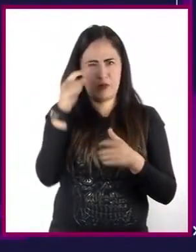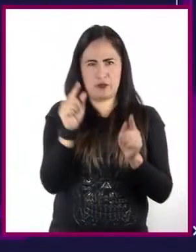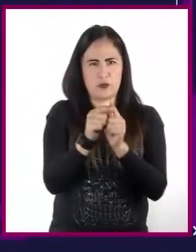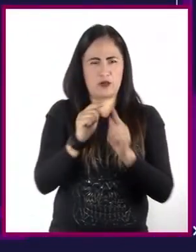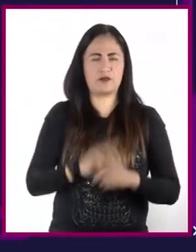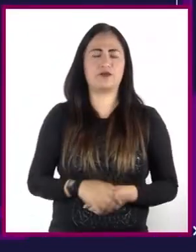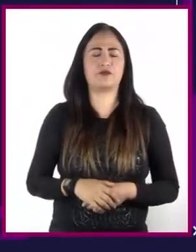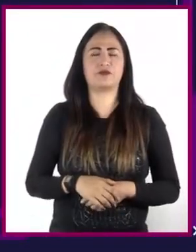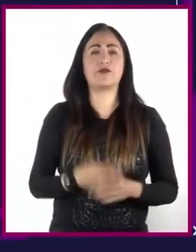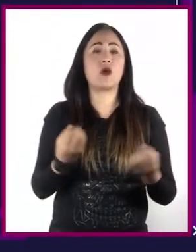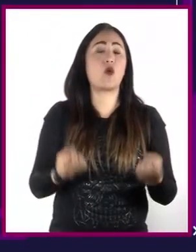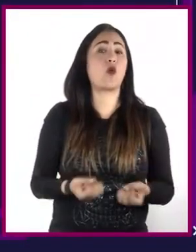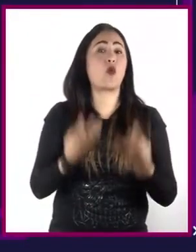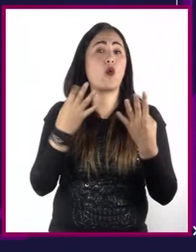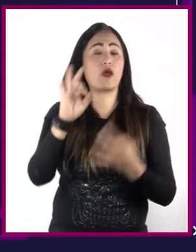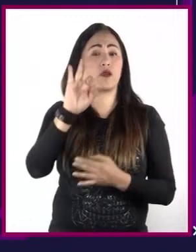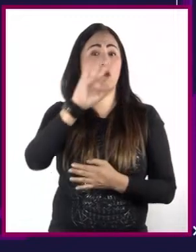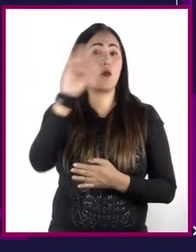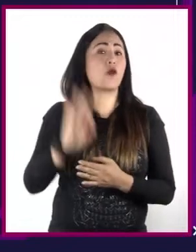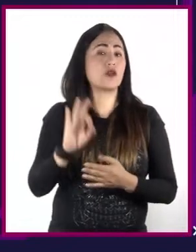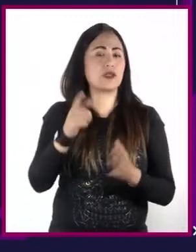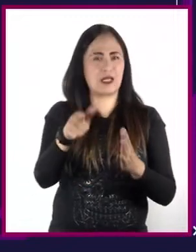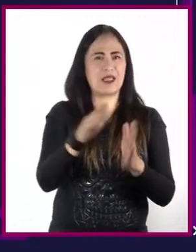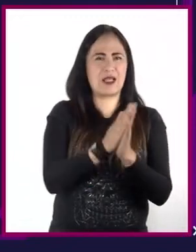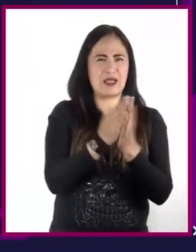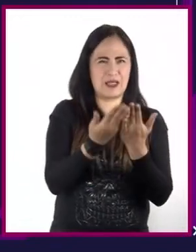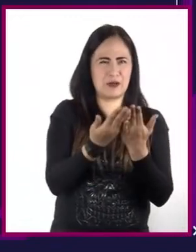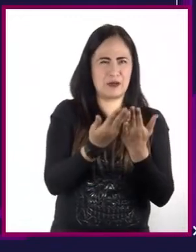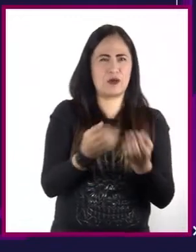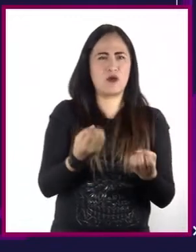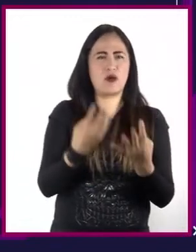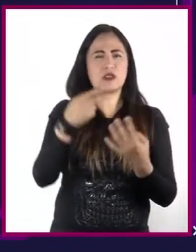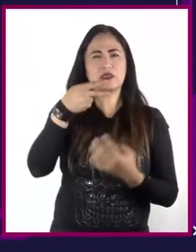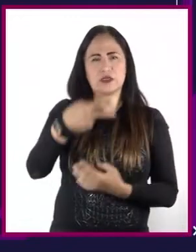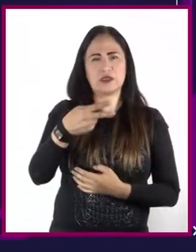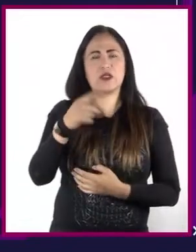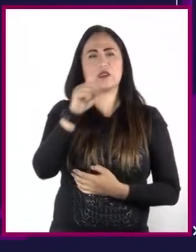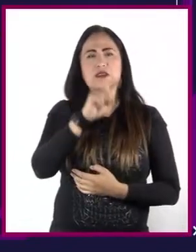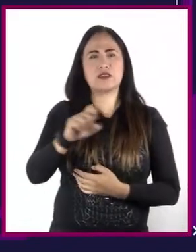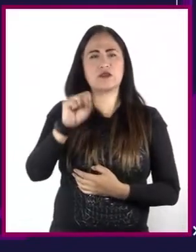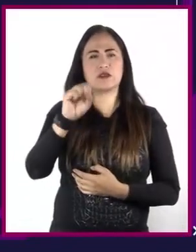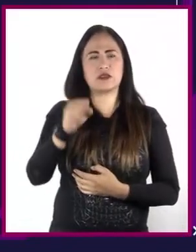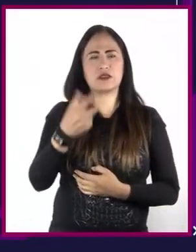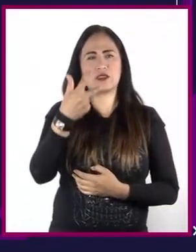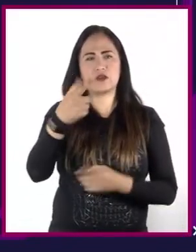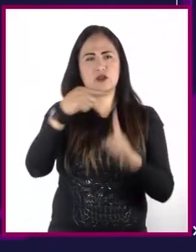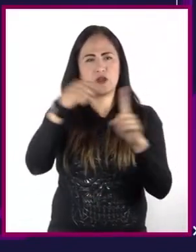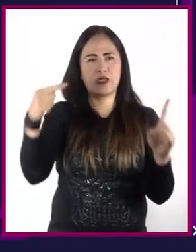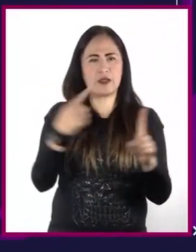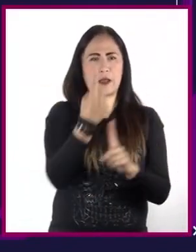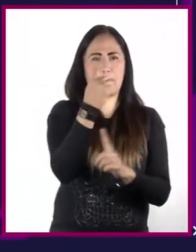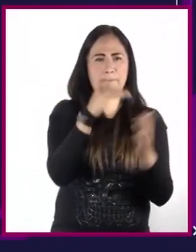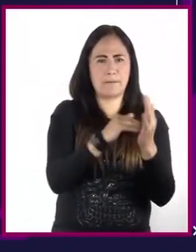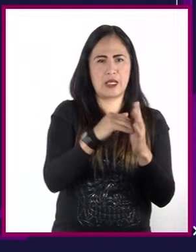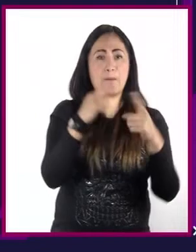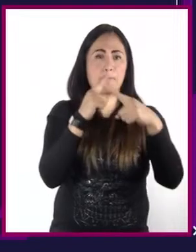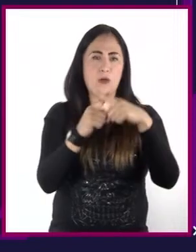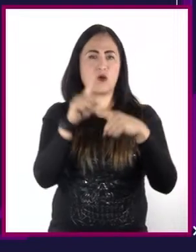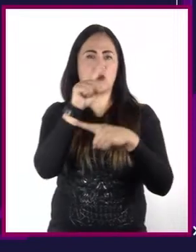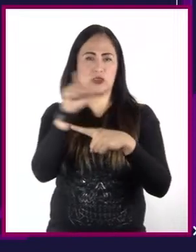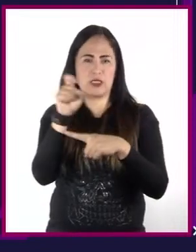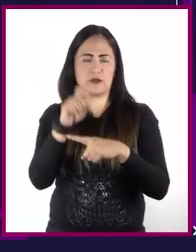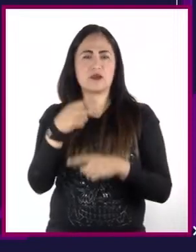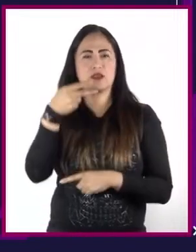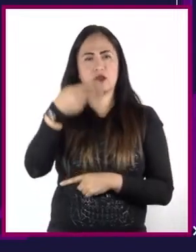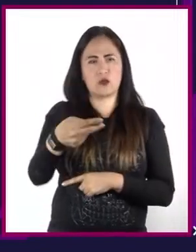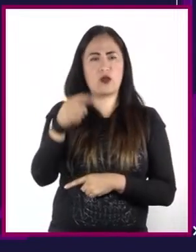de libros vendidos durante el mes de enero es igual a 168 entre 1000 y se multiplica por 100.